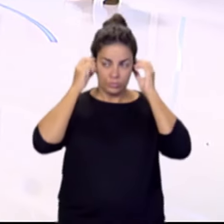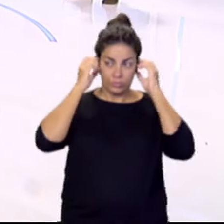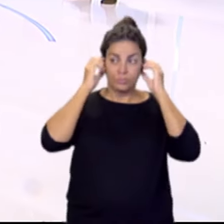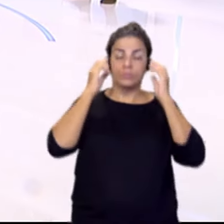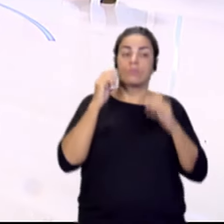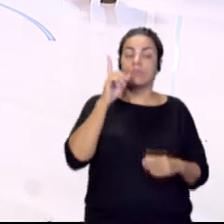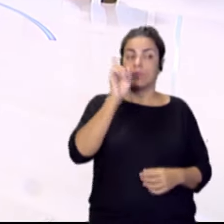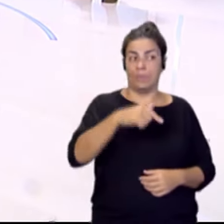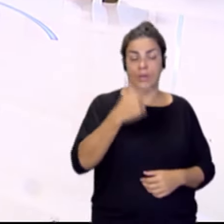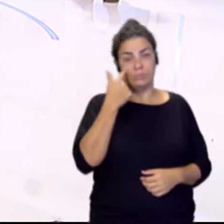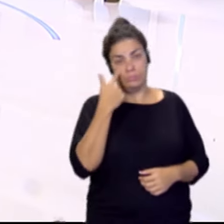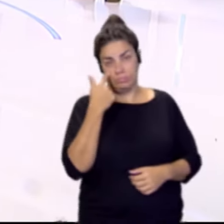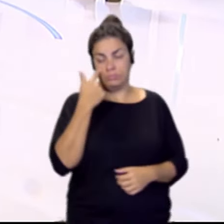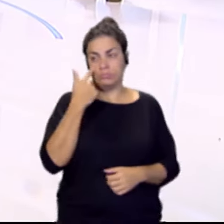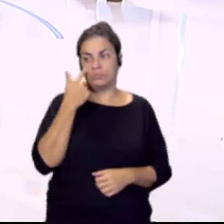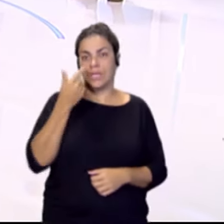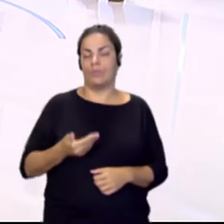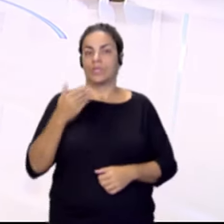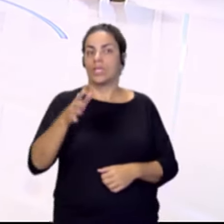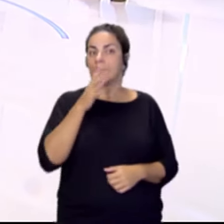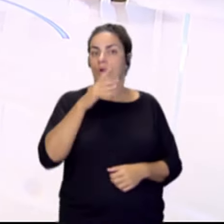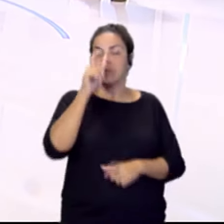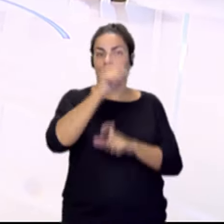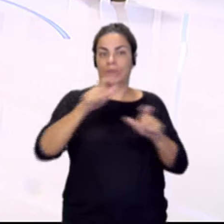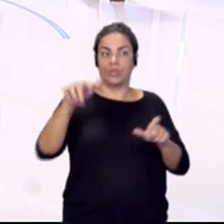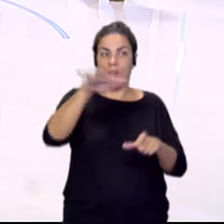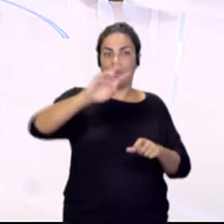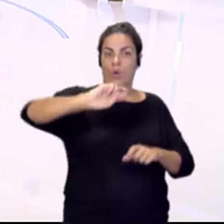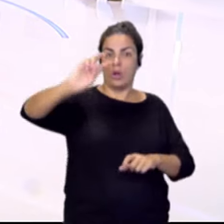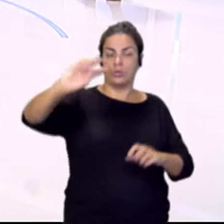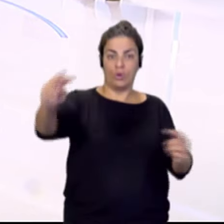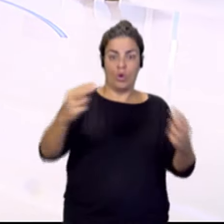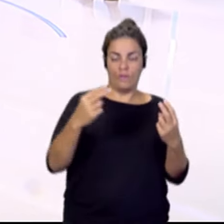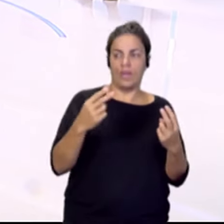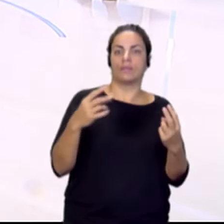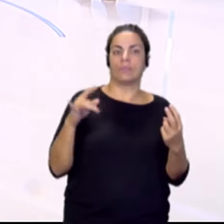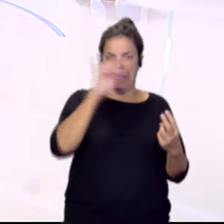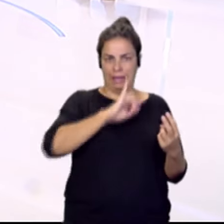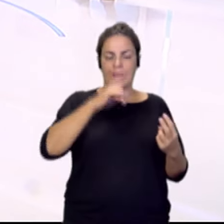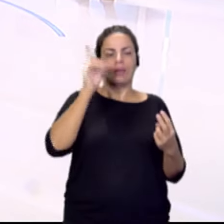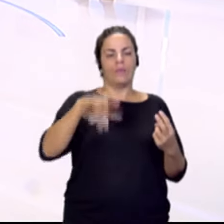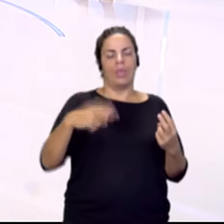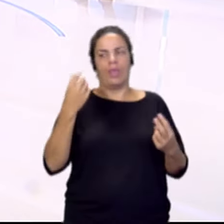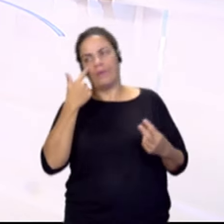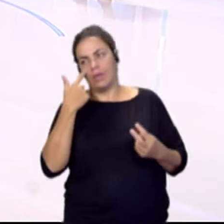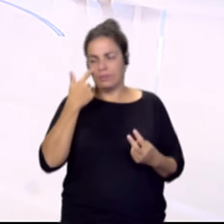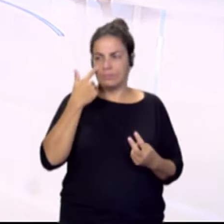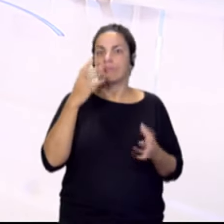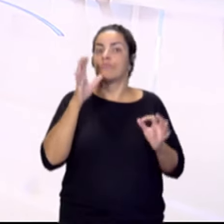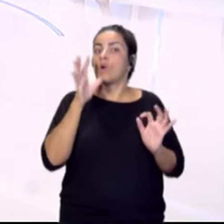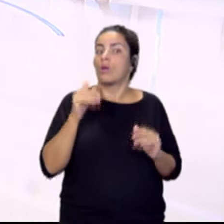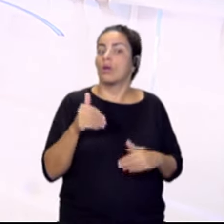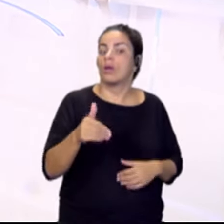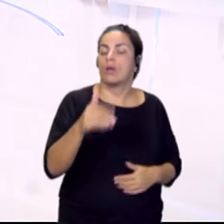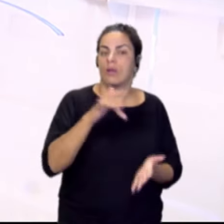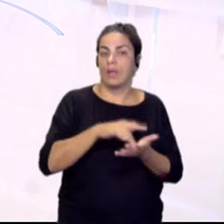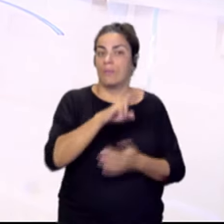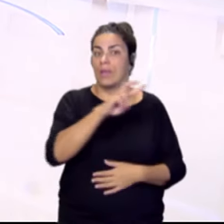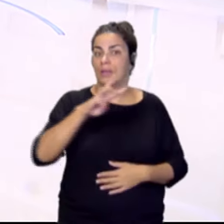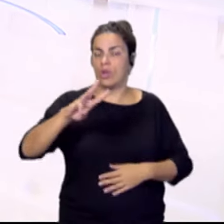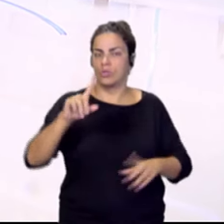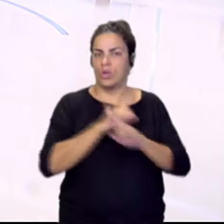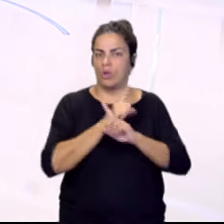sigan desde otros puntos, pues también del archipiélago deben estar atentos a Antonio porque el 28 de noviembre también, o sea, que esto es útil